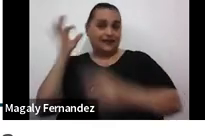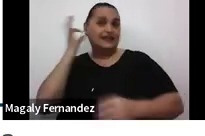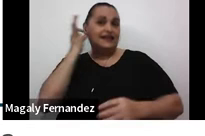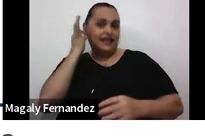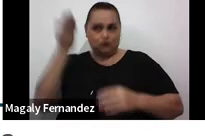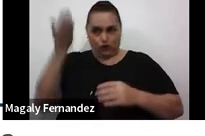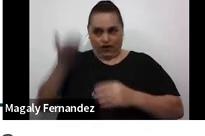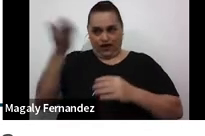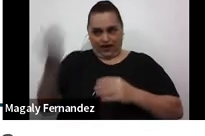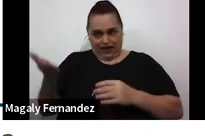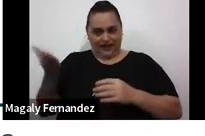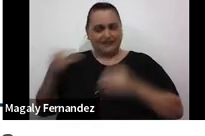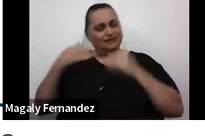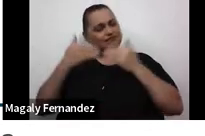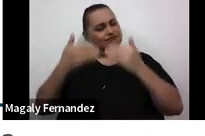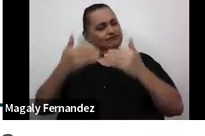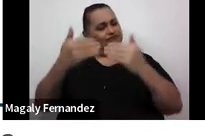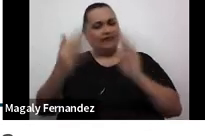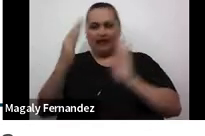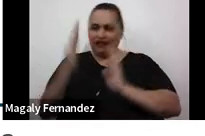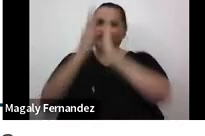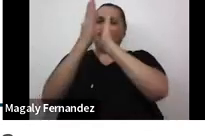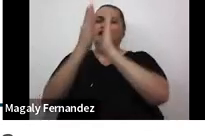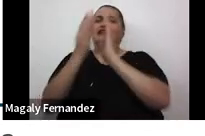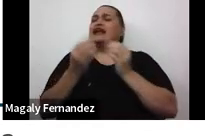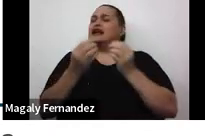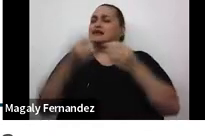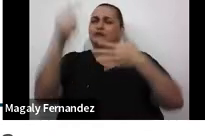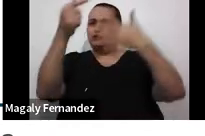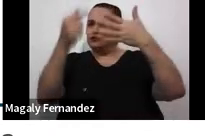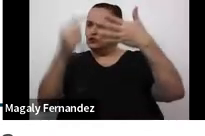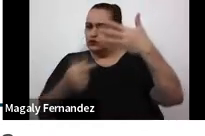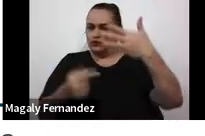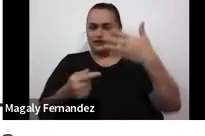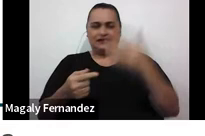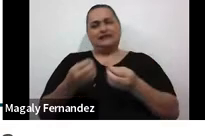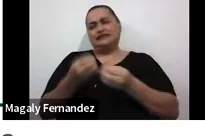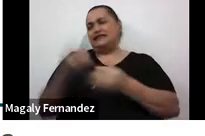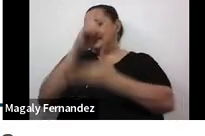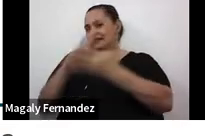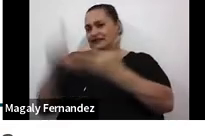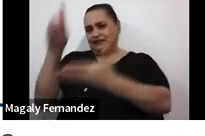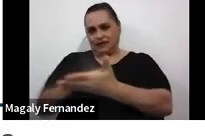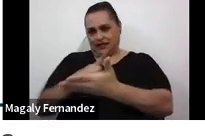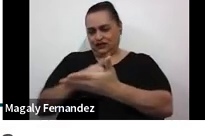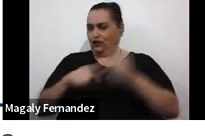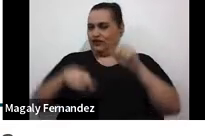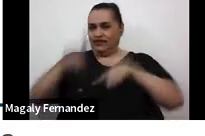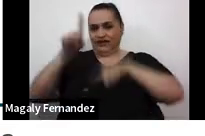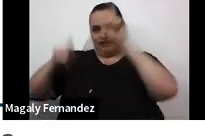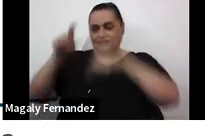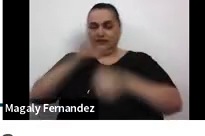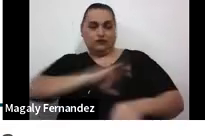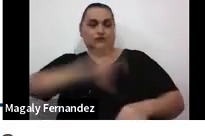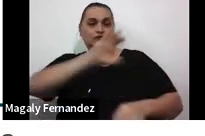quienes en la cotidianidad enfrentan la interseccionalidad de las discriminaciones por las diversas condiciones de